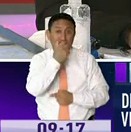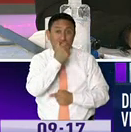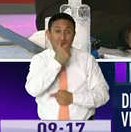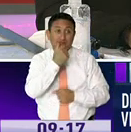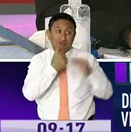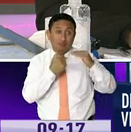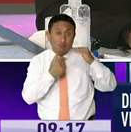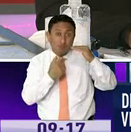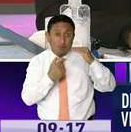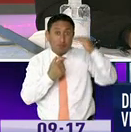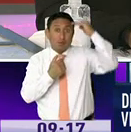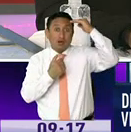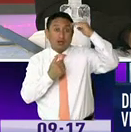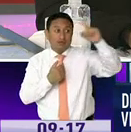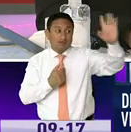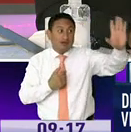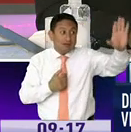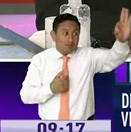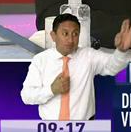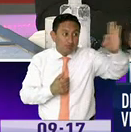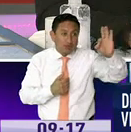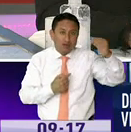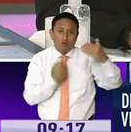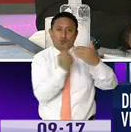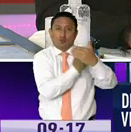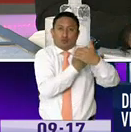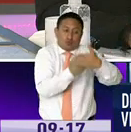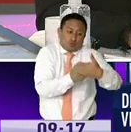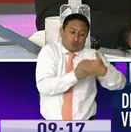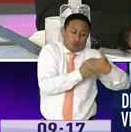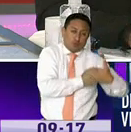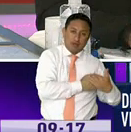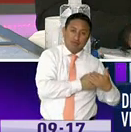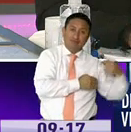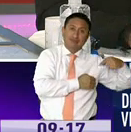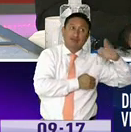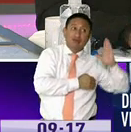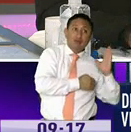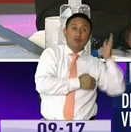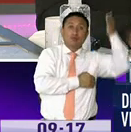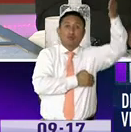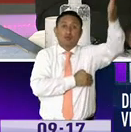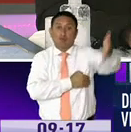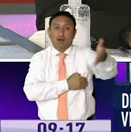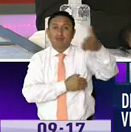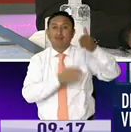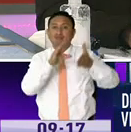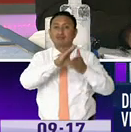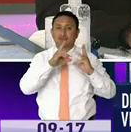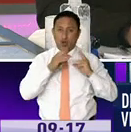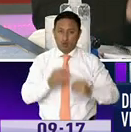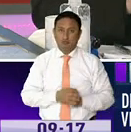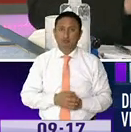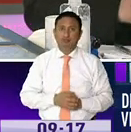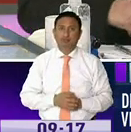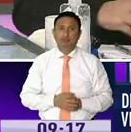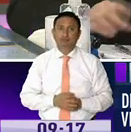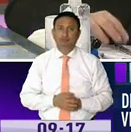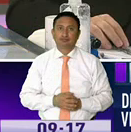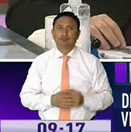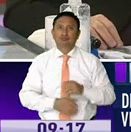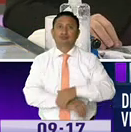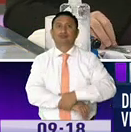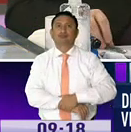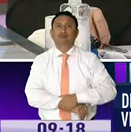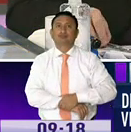alta, entonces se le aísla y se lo lleva directamente a un centro de salud. A ver, secretario